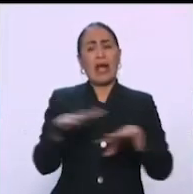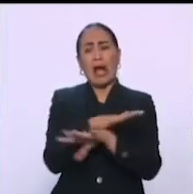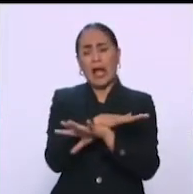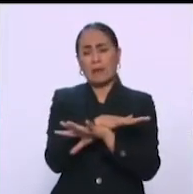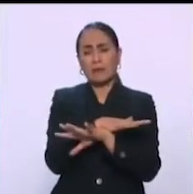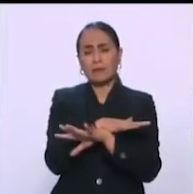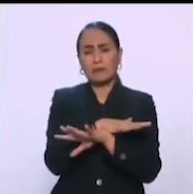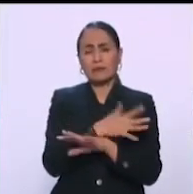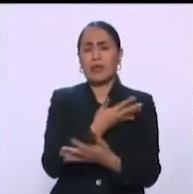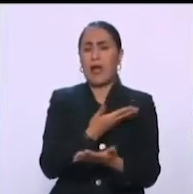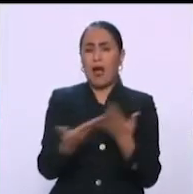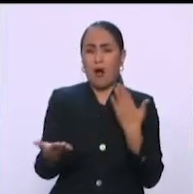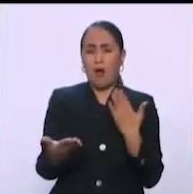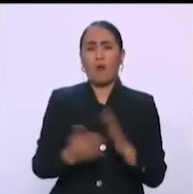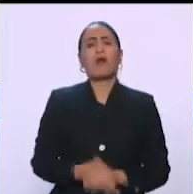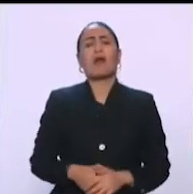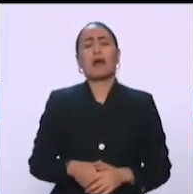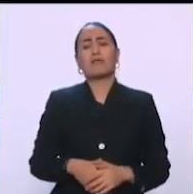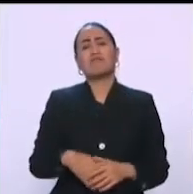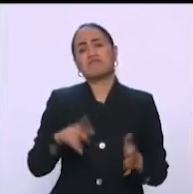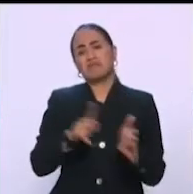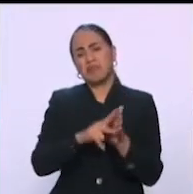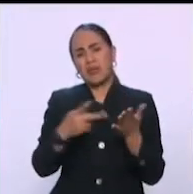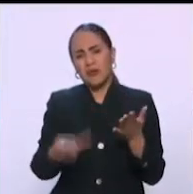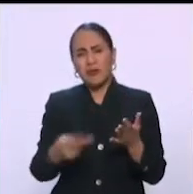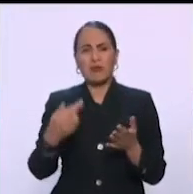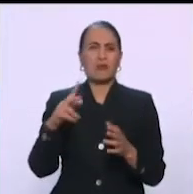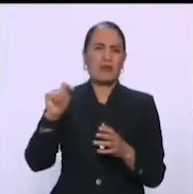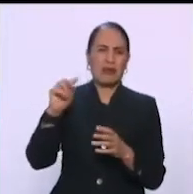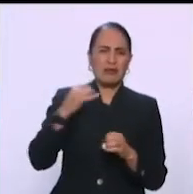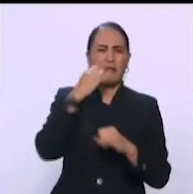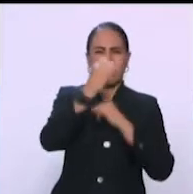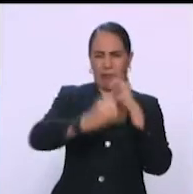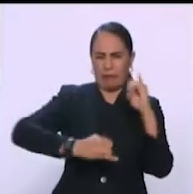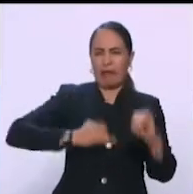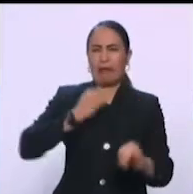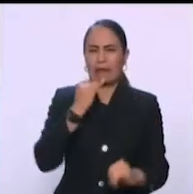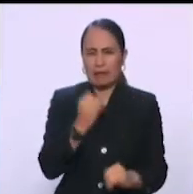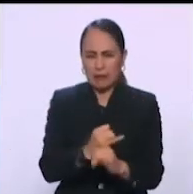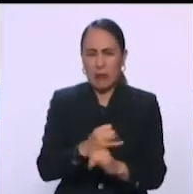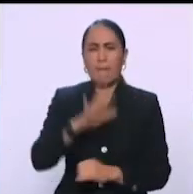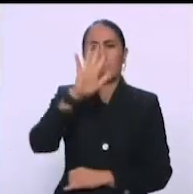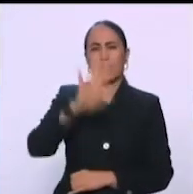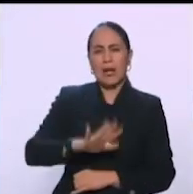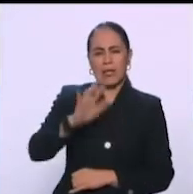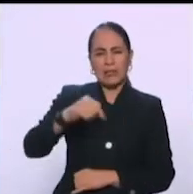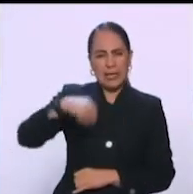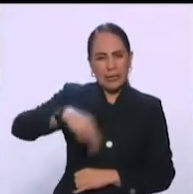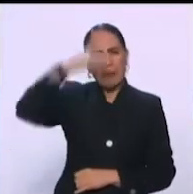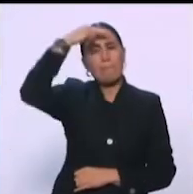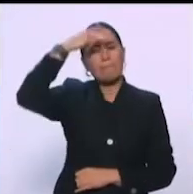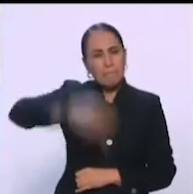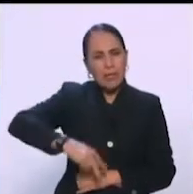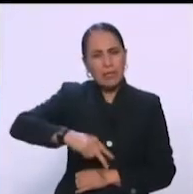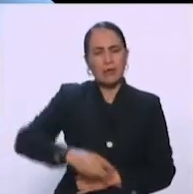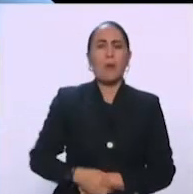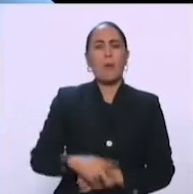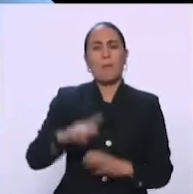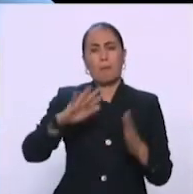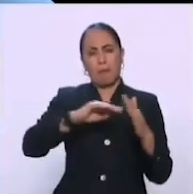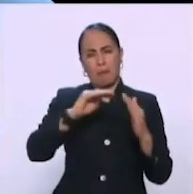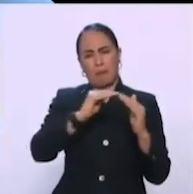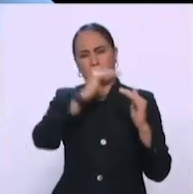ya a los medios internacionales, como si México fuese una colonia, como si nosotros fuésemos un país